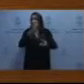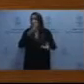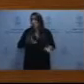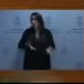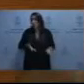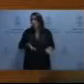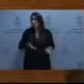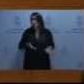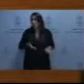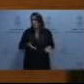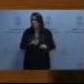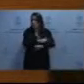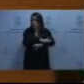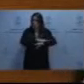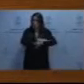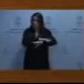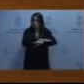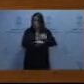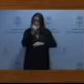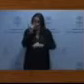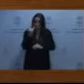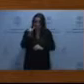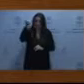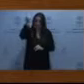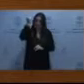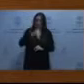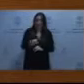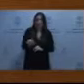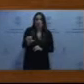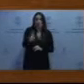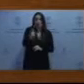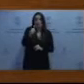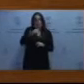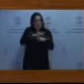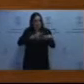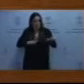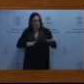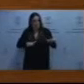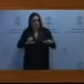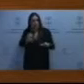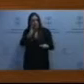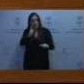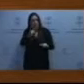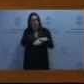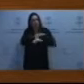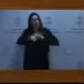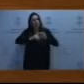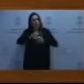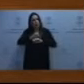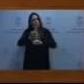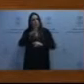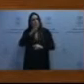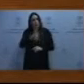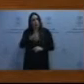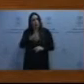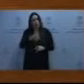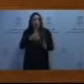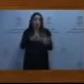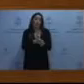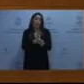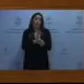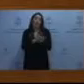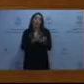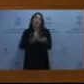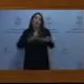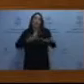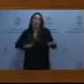Gobierno incumple las iniciativas aprobadas por una mayoría de la Cámara, es decir, por una mayoría de